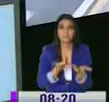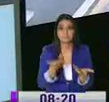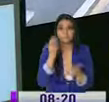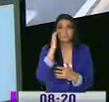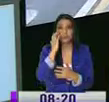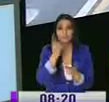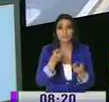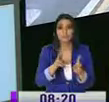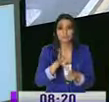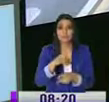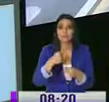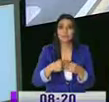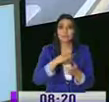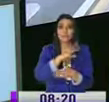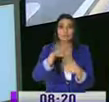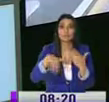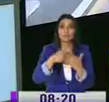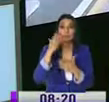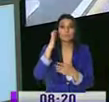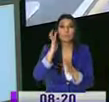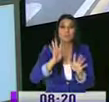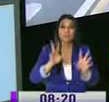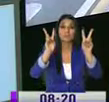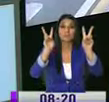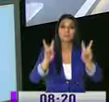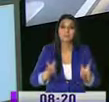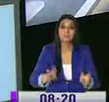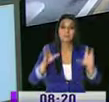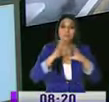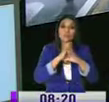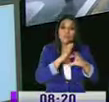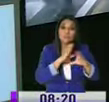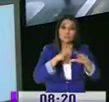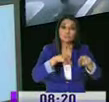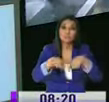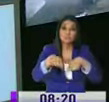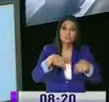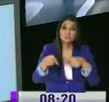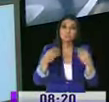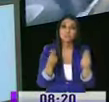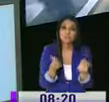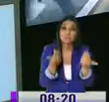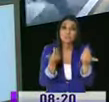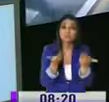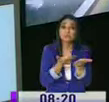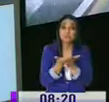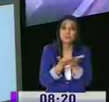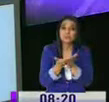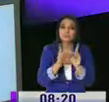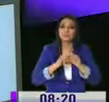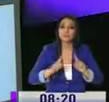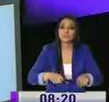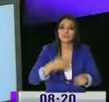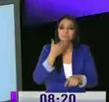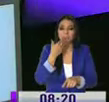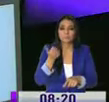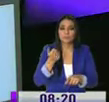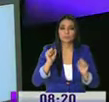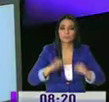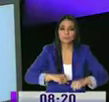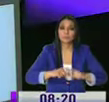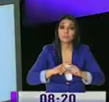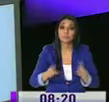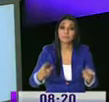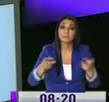la ciudad tú también y todo estamos preocupados con este tema d lo que se está analizando para mejorar los servicios pero también